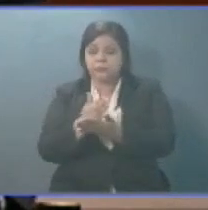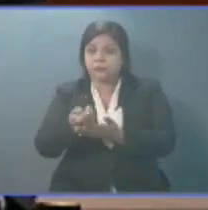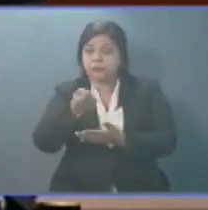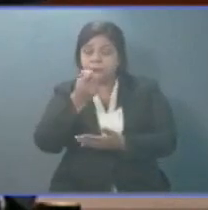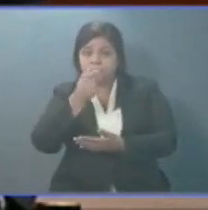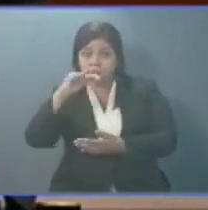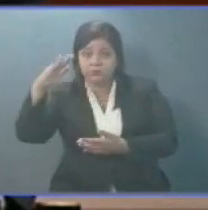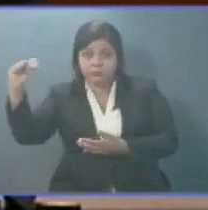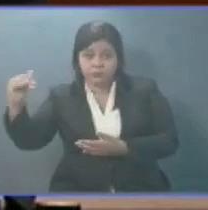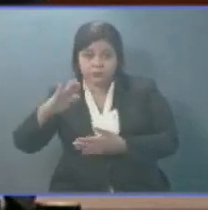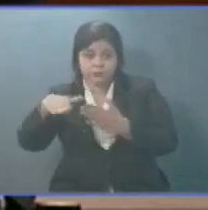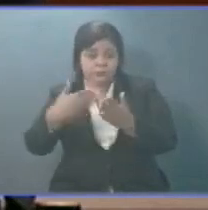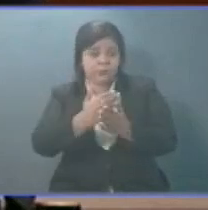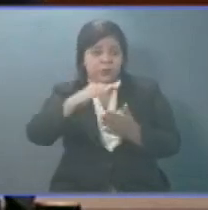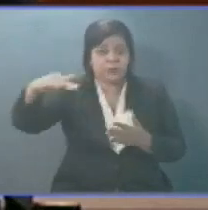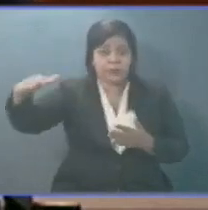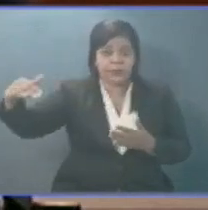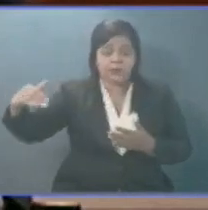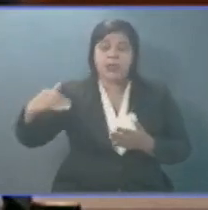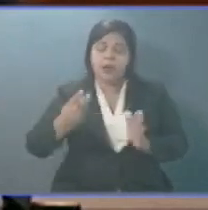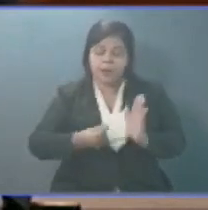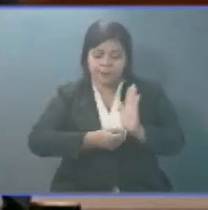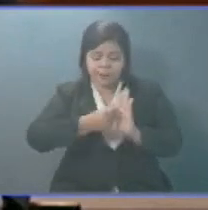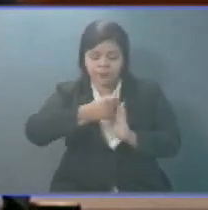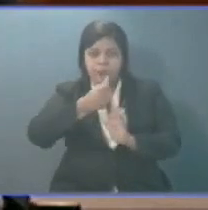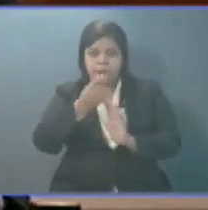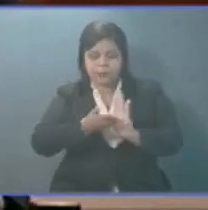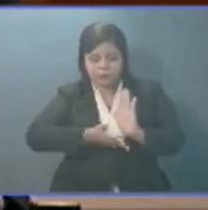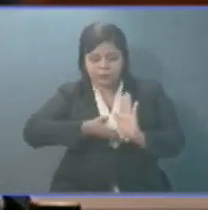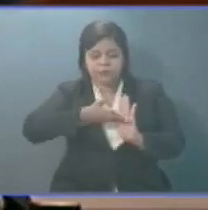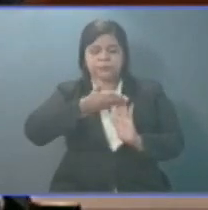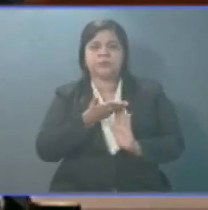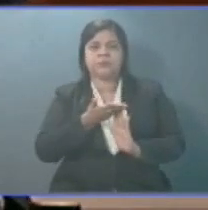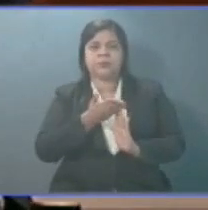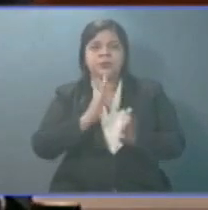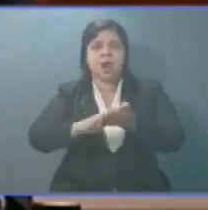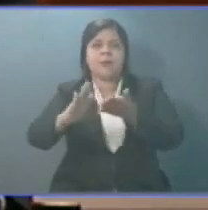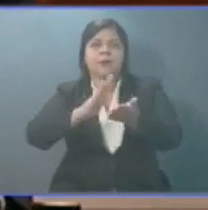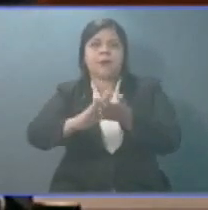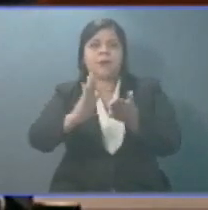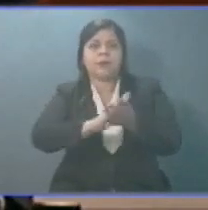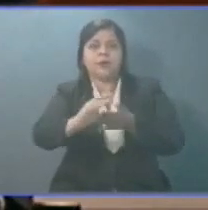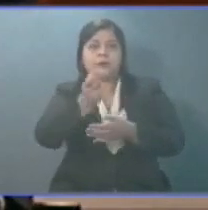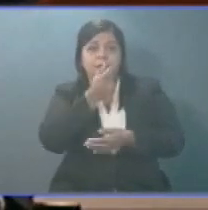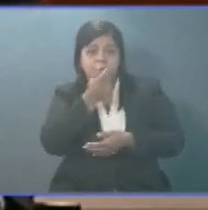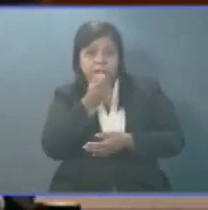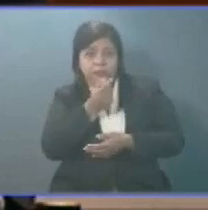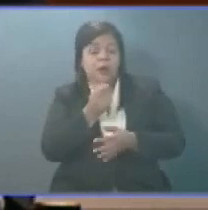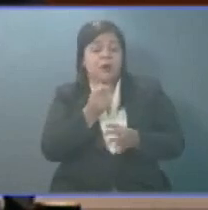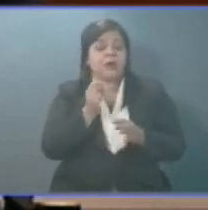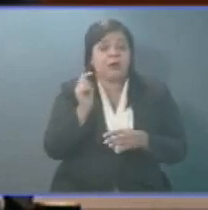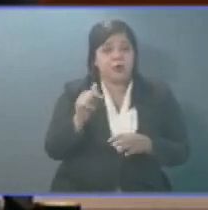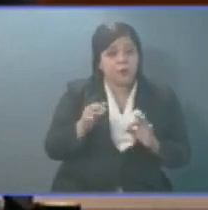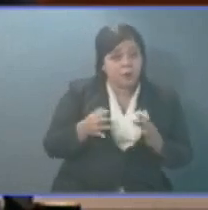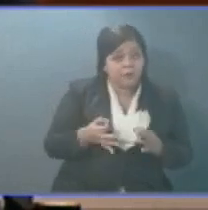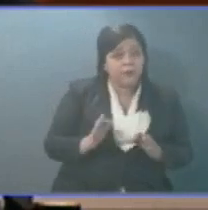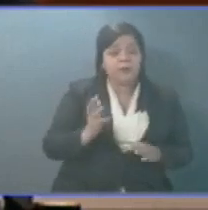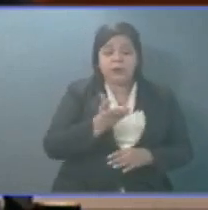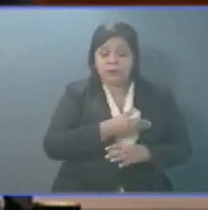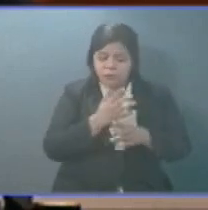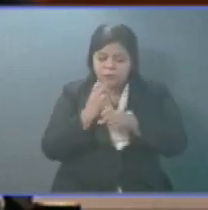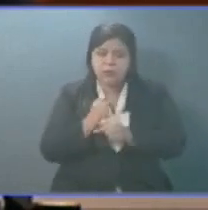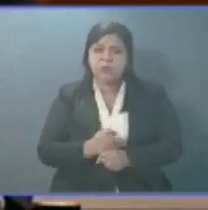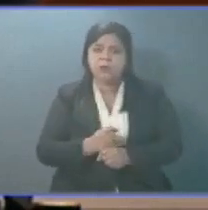medicamentos y se incrementó el presupuesto de adquisición de medicamentos con lo cual de esta manera podemos garantizar la